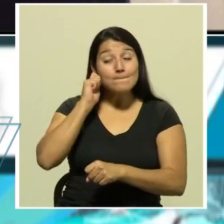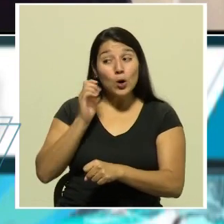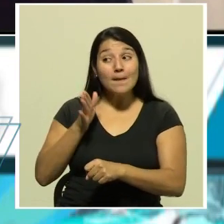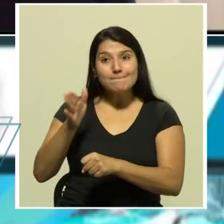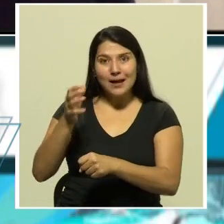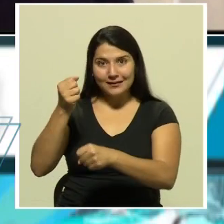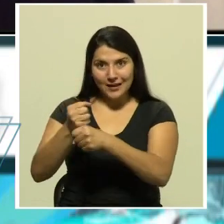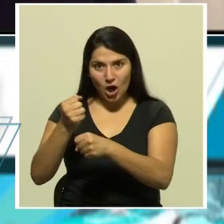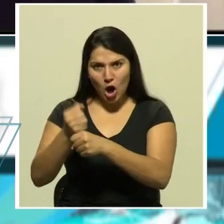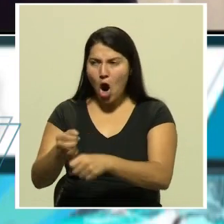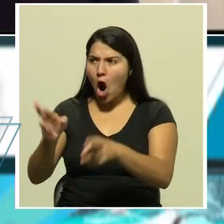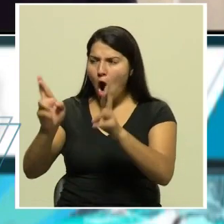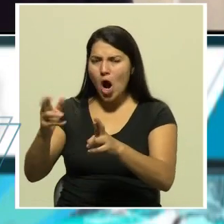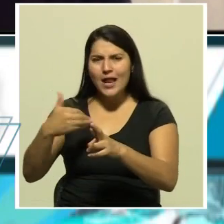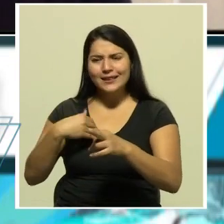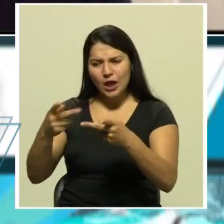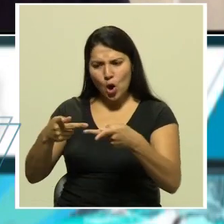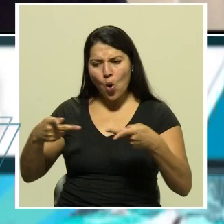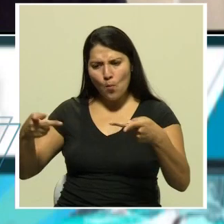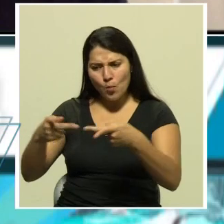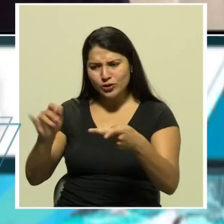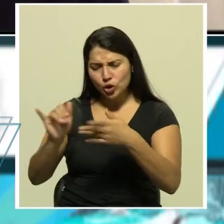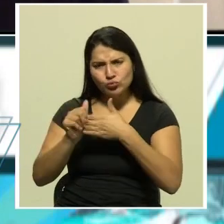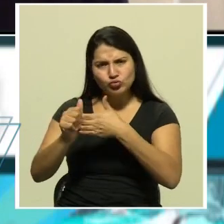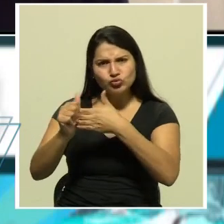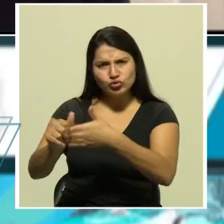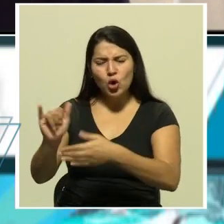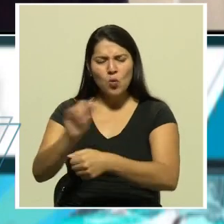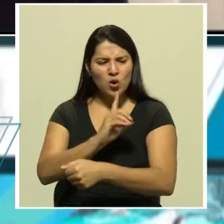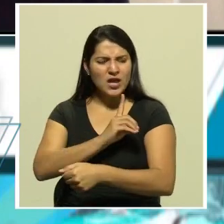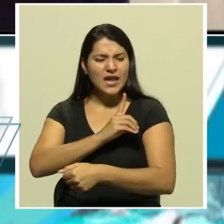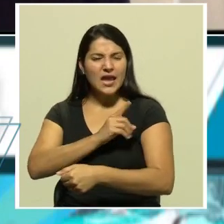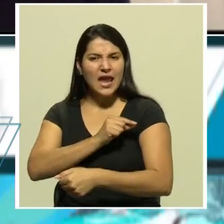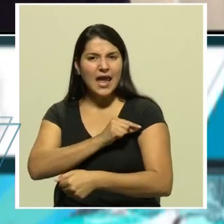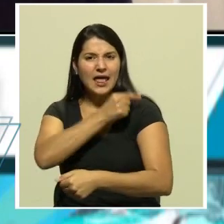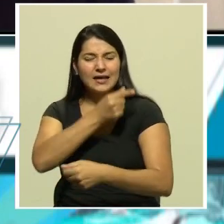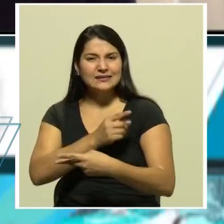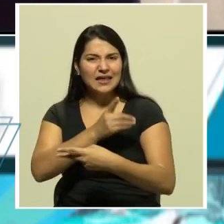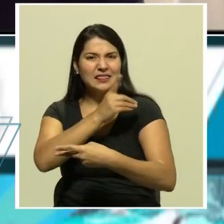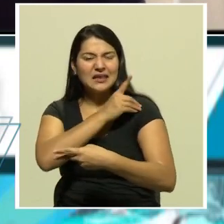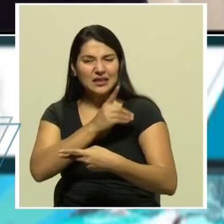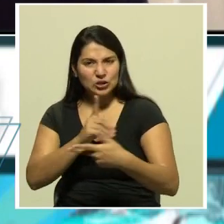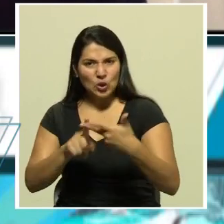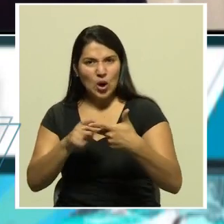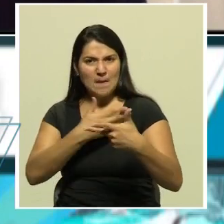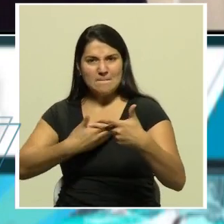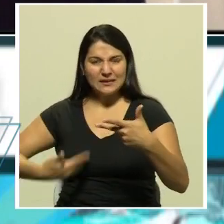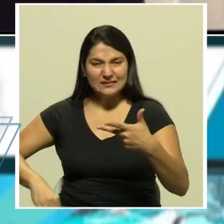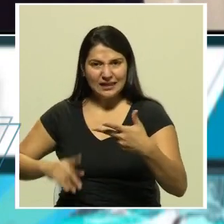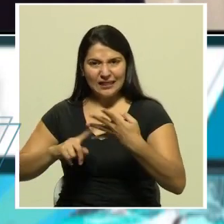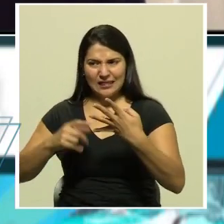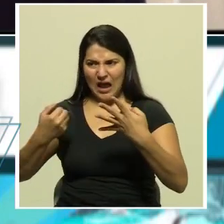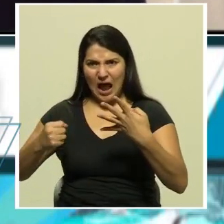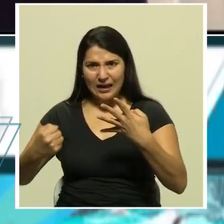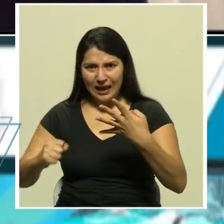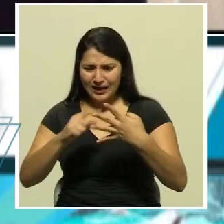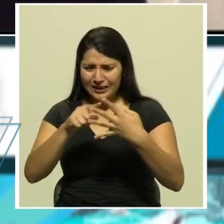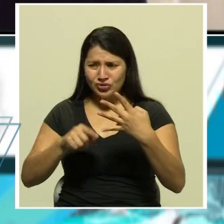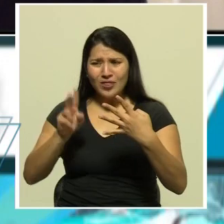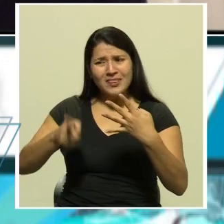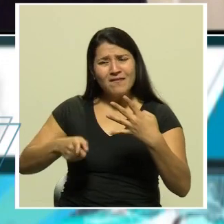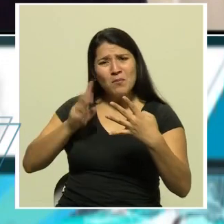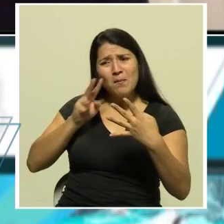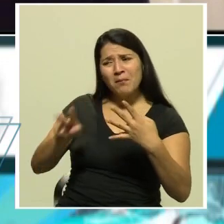ojalá tengan los cargos de liderazgos en sus trabajos, gerencias, direcciones, en presidencias, alcaldías, debería darse por sentado. Sin